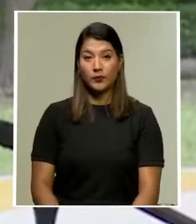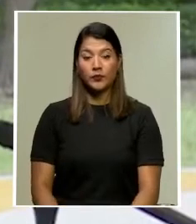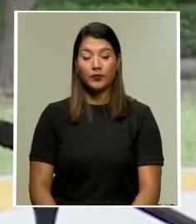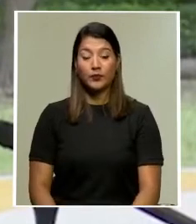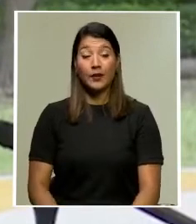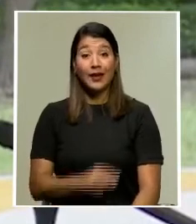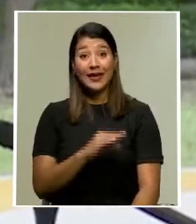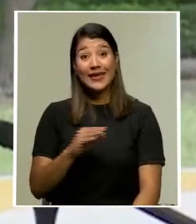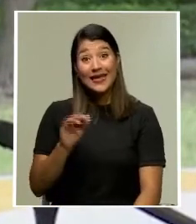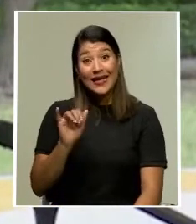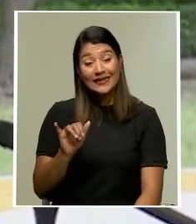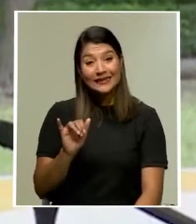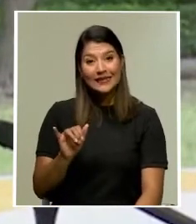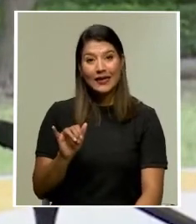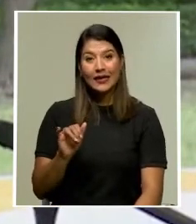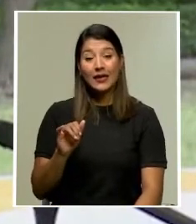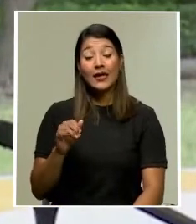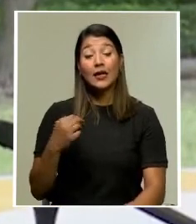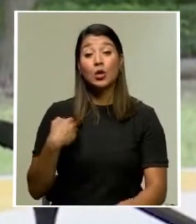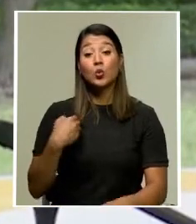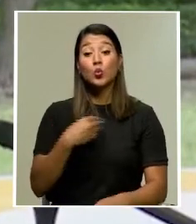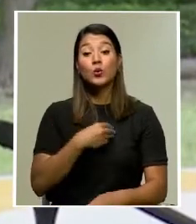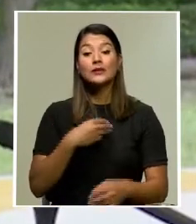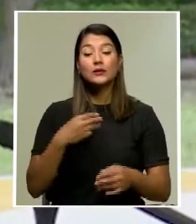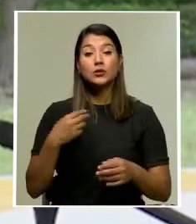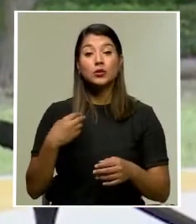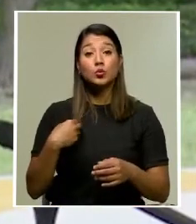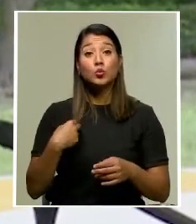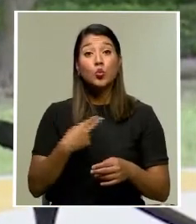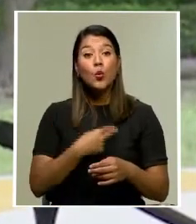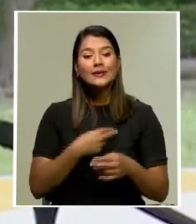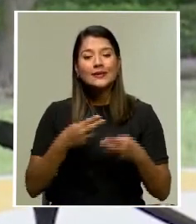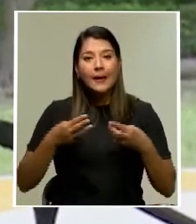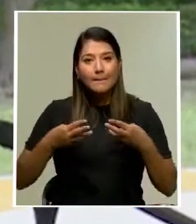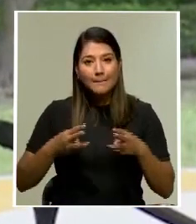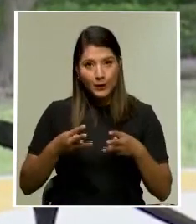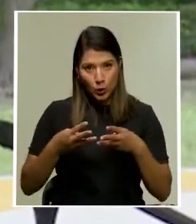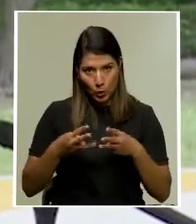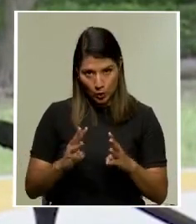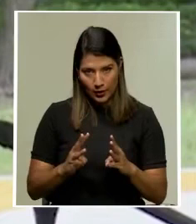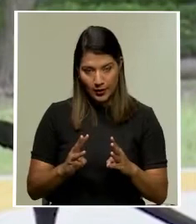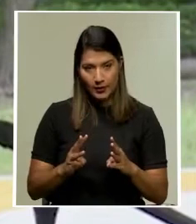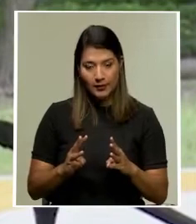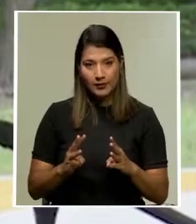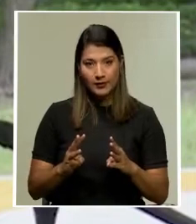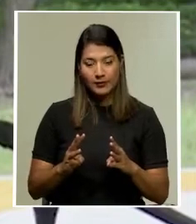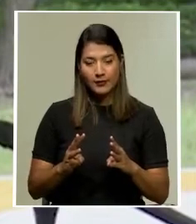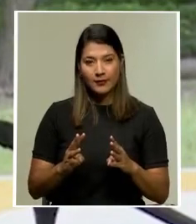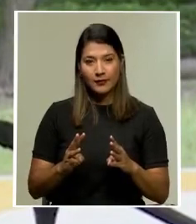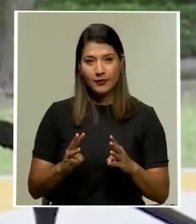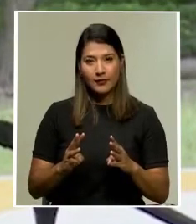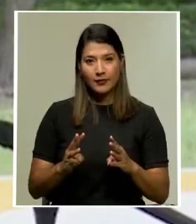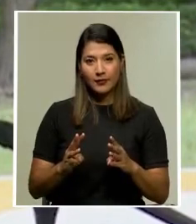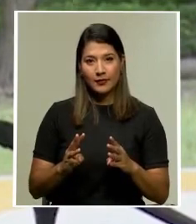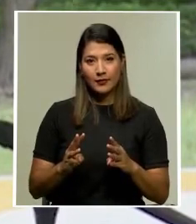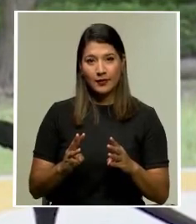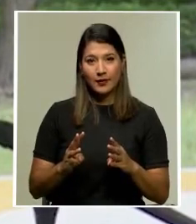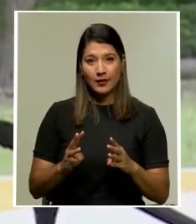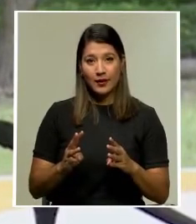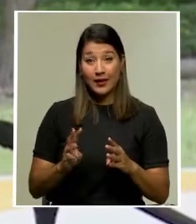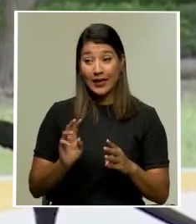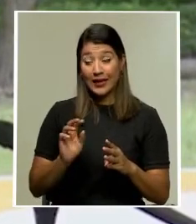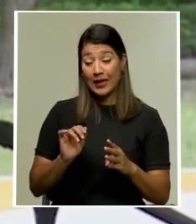Y esa es la metodología a la que aspiran las